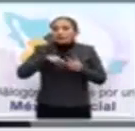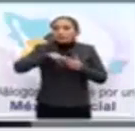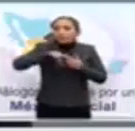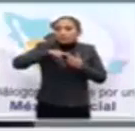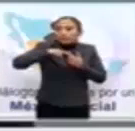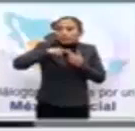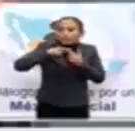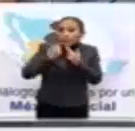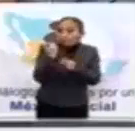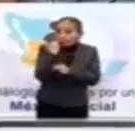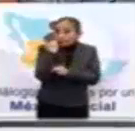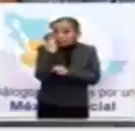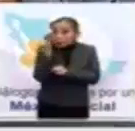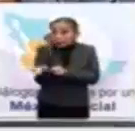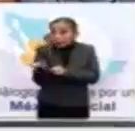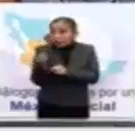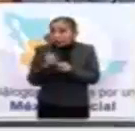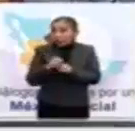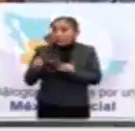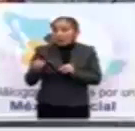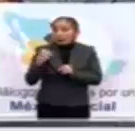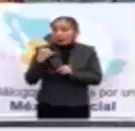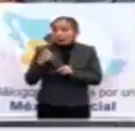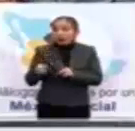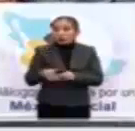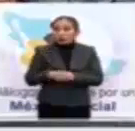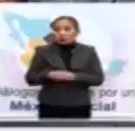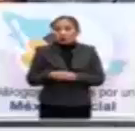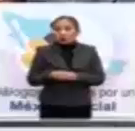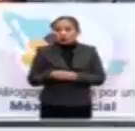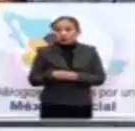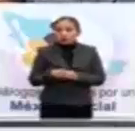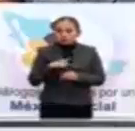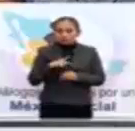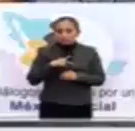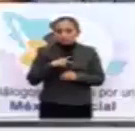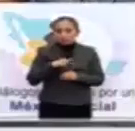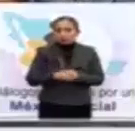Iniciaríamos, si les parece, con Gloria Abraham Peralta. Adelante, Gloria, gracias.